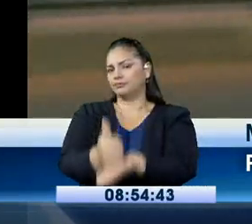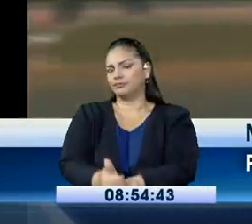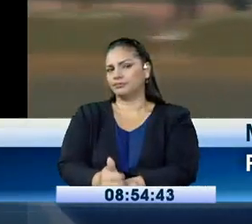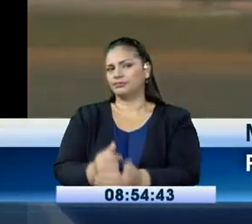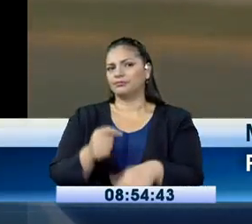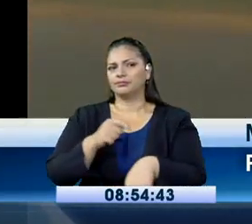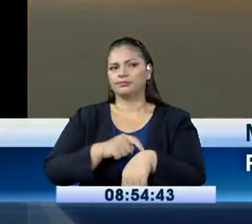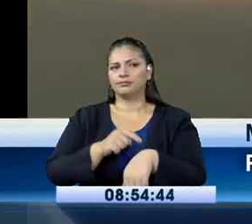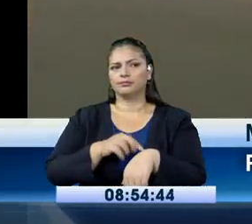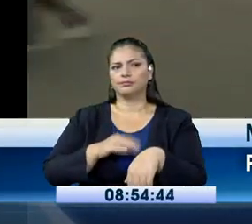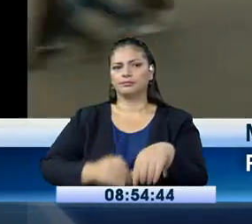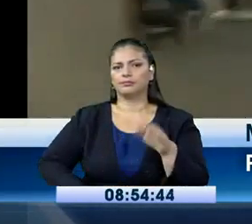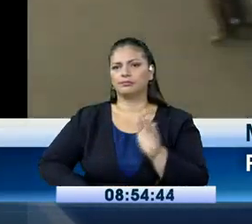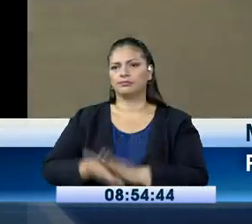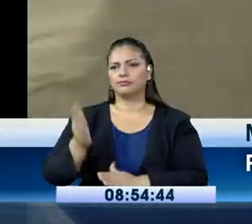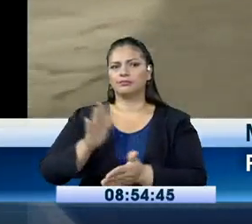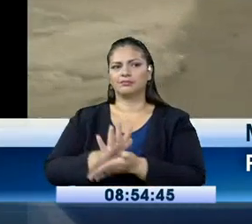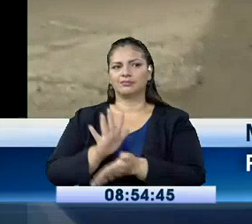escuela.